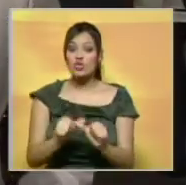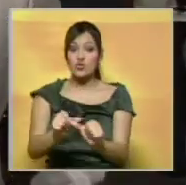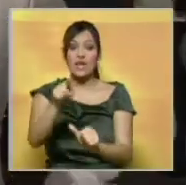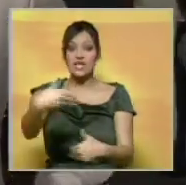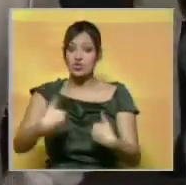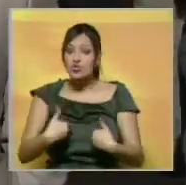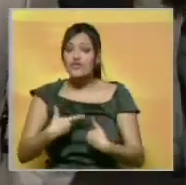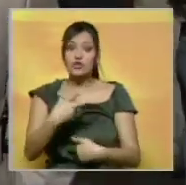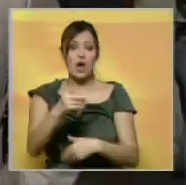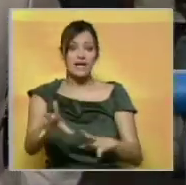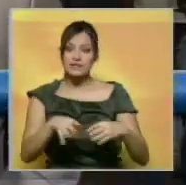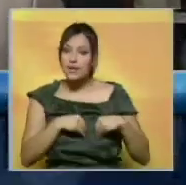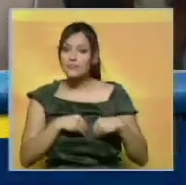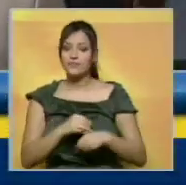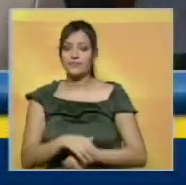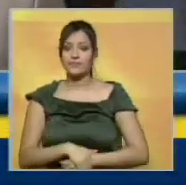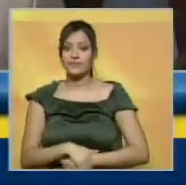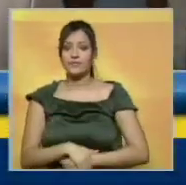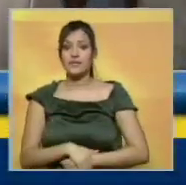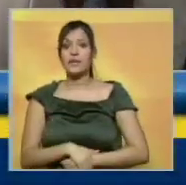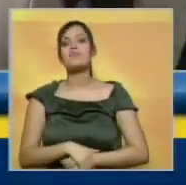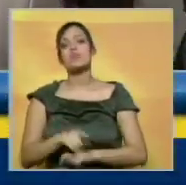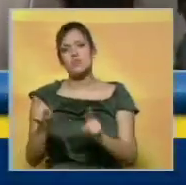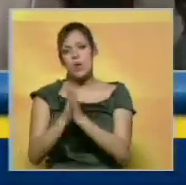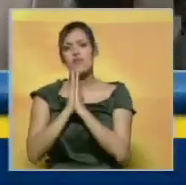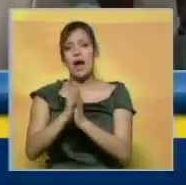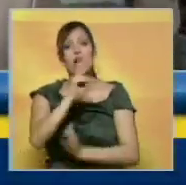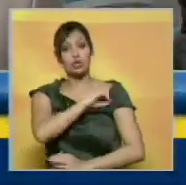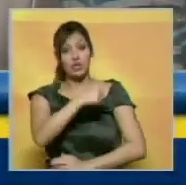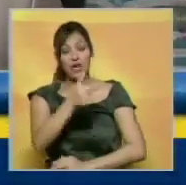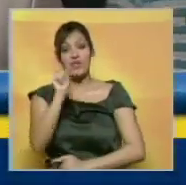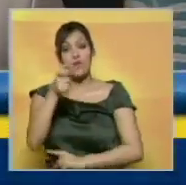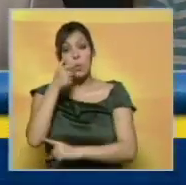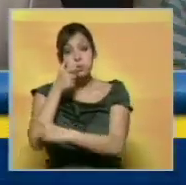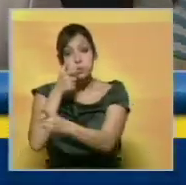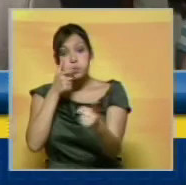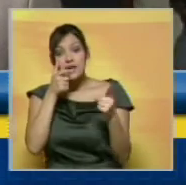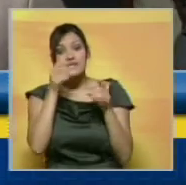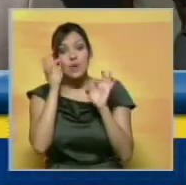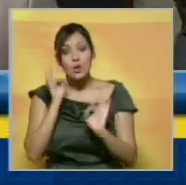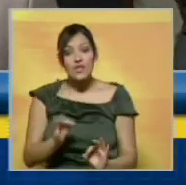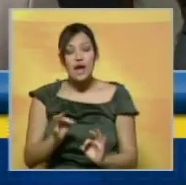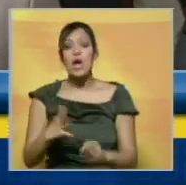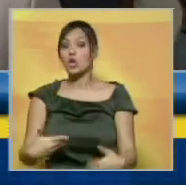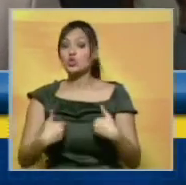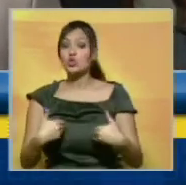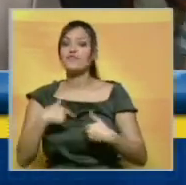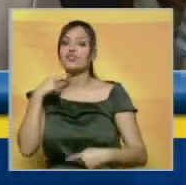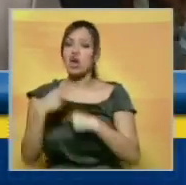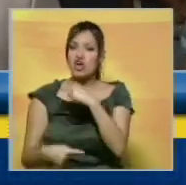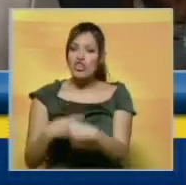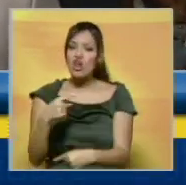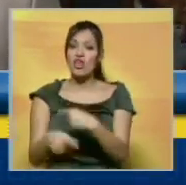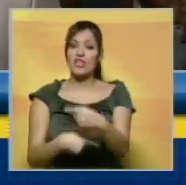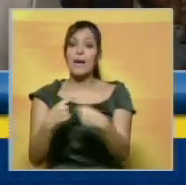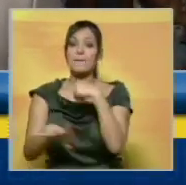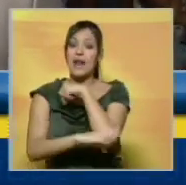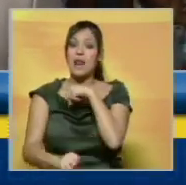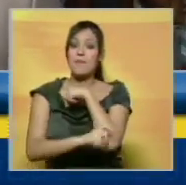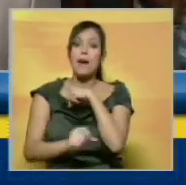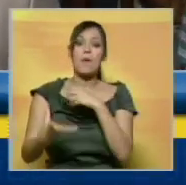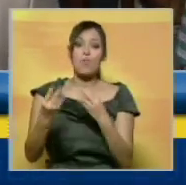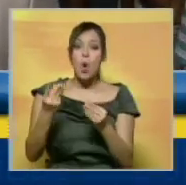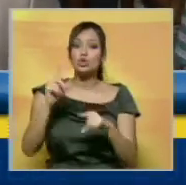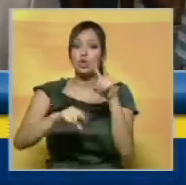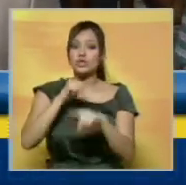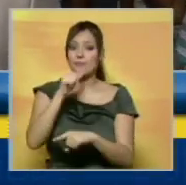Los vecinos de esta comunidad también exhortaron a las autoridades a incrementar el patrullaje en la zona, pues aseguran ser víctimas diariamente de la delincuencia. Desde